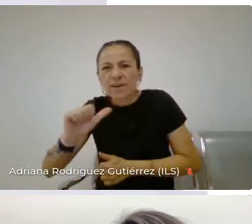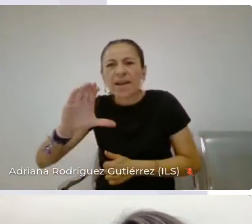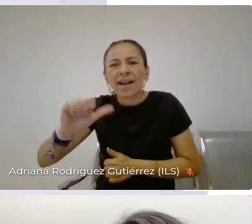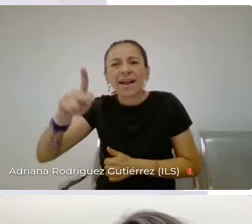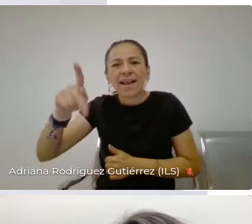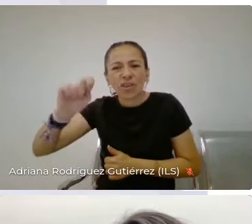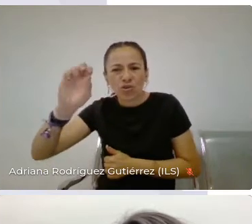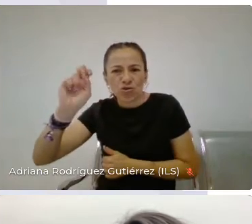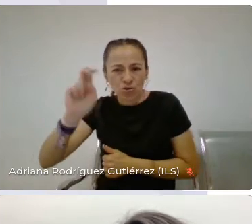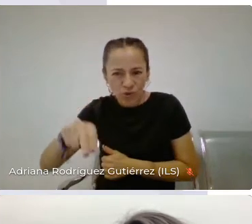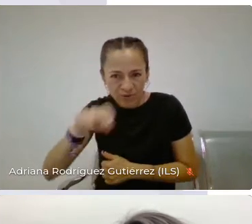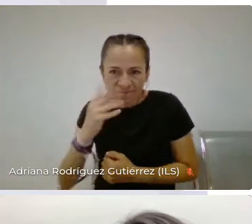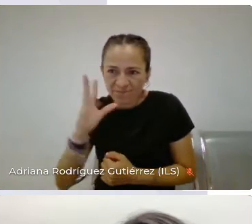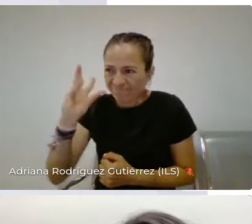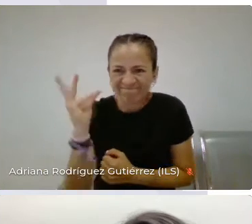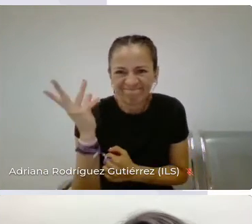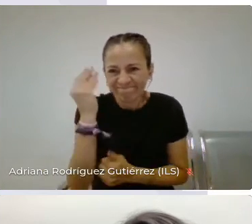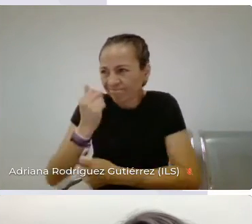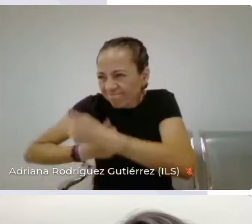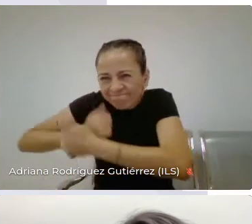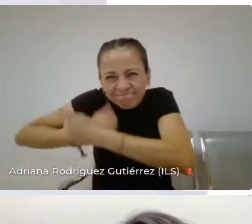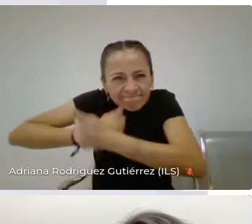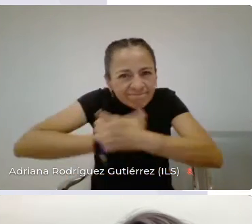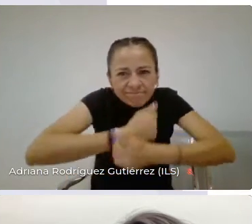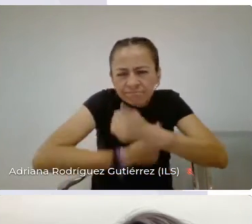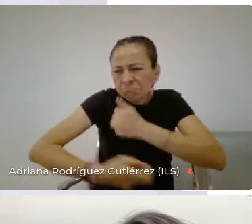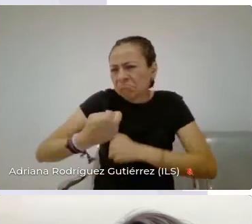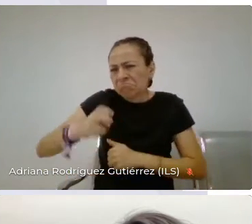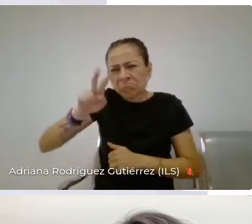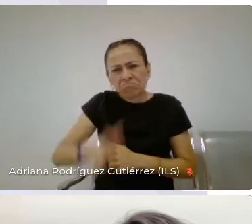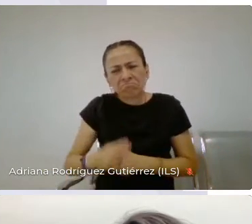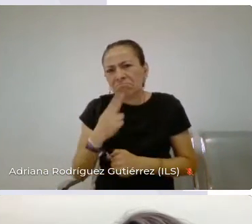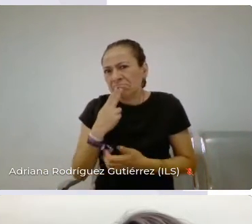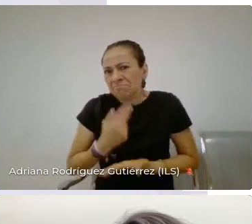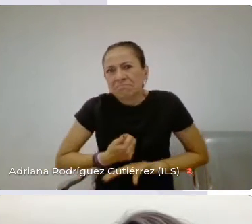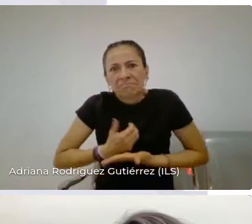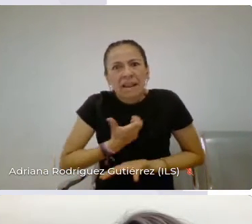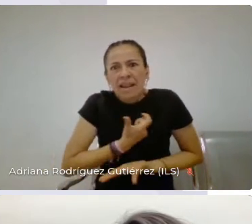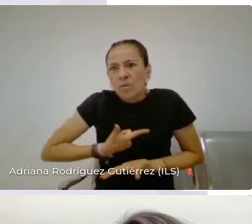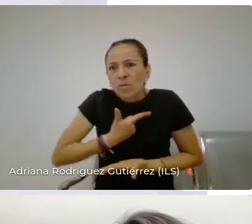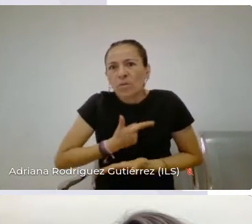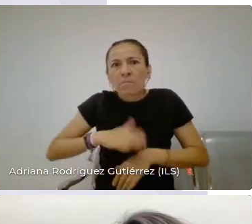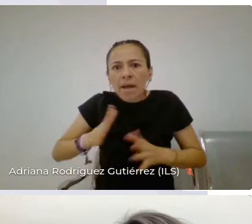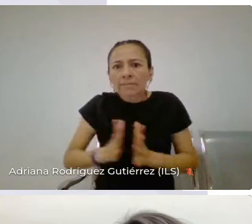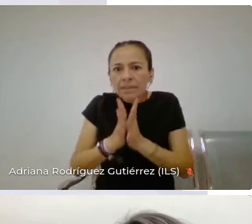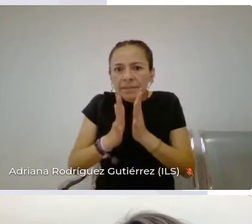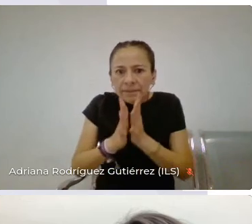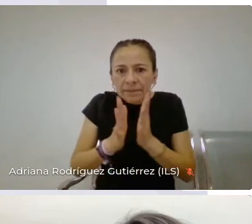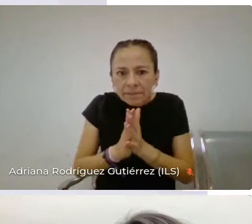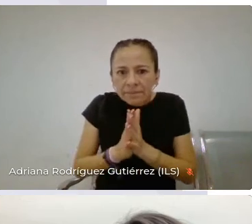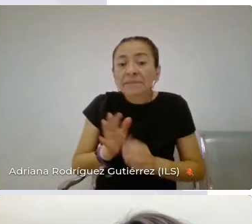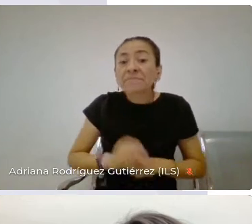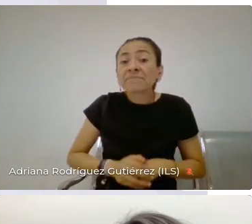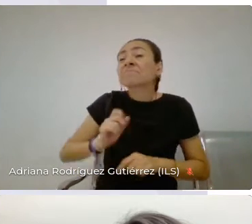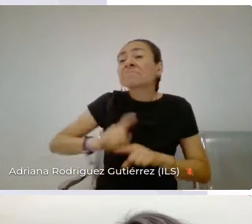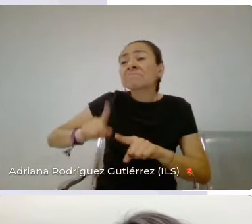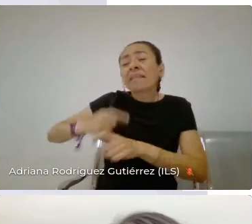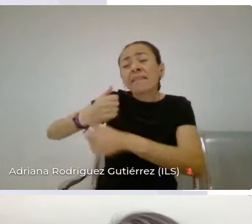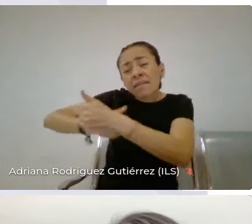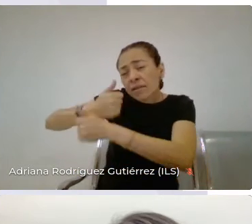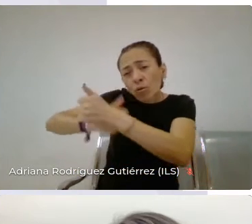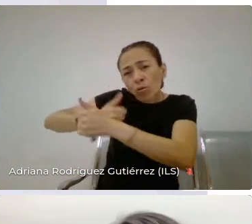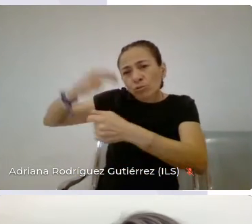tecnológicas, lo que la ha llevado a tener destacadas participaciones en concursos como IBM Behind the Code,